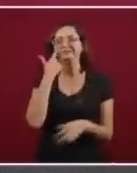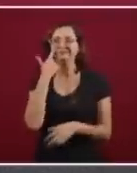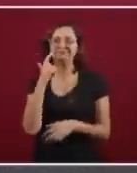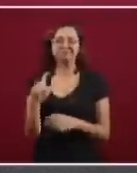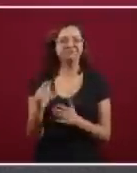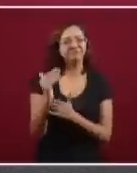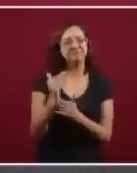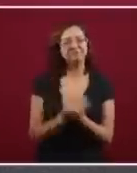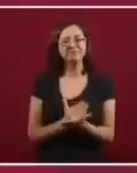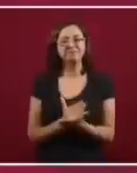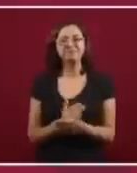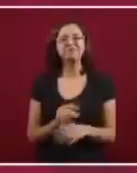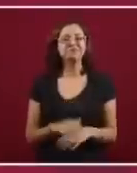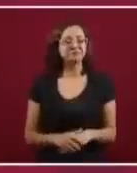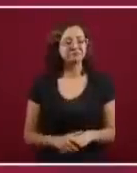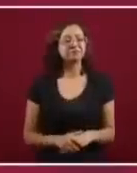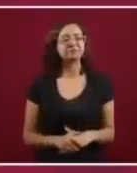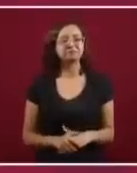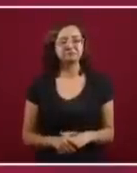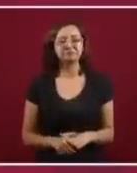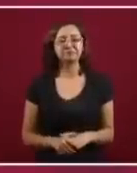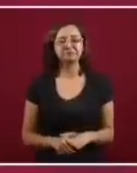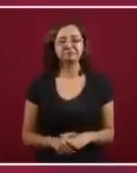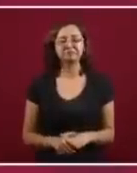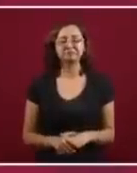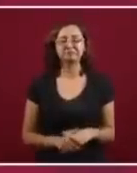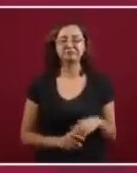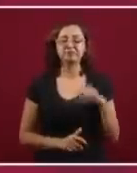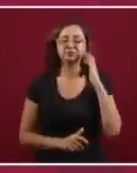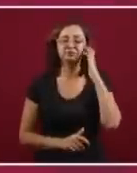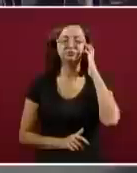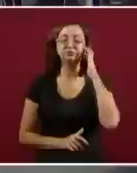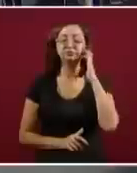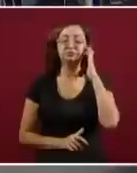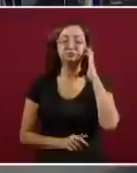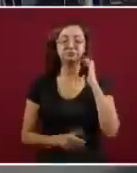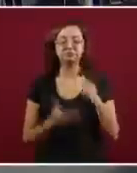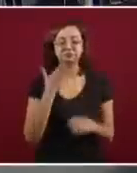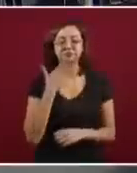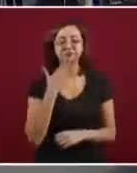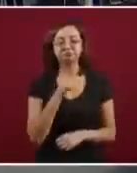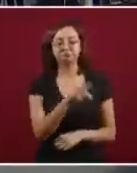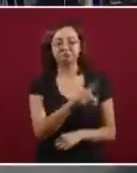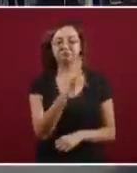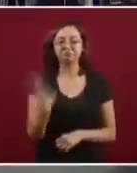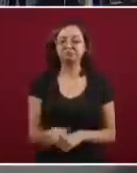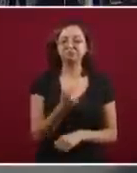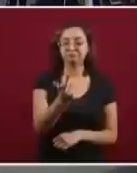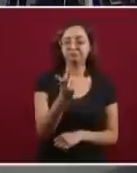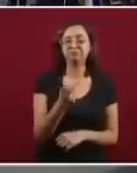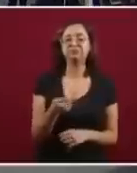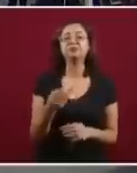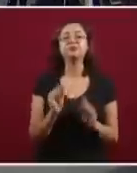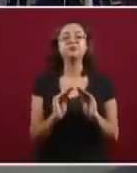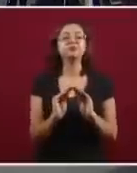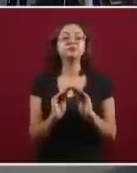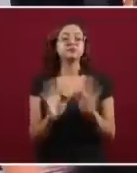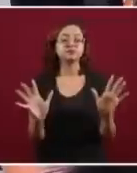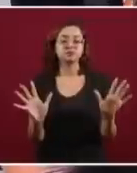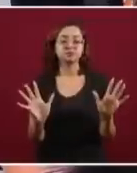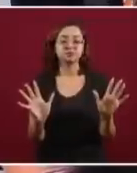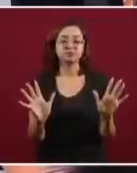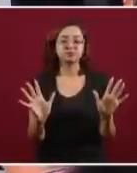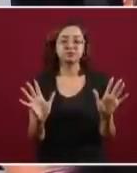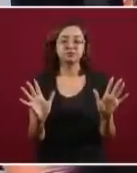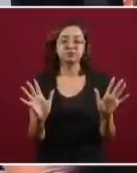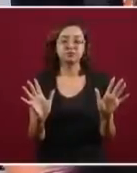entonces qué bien que este tocaste este tema claro que